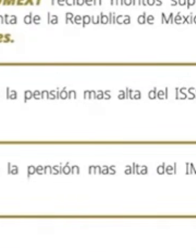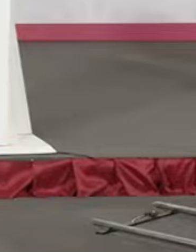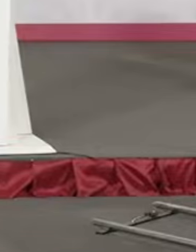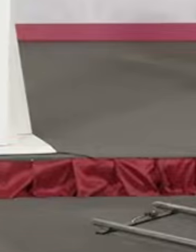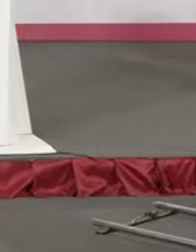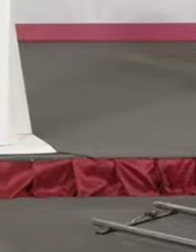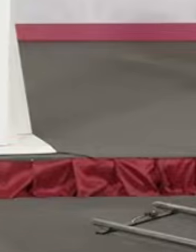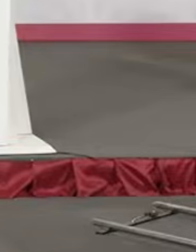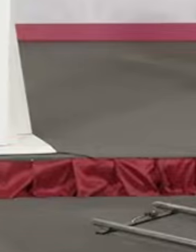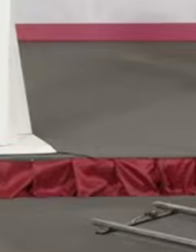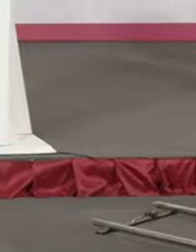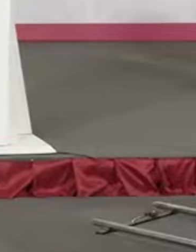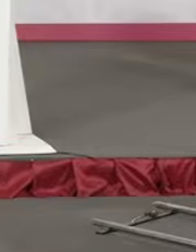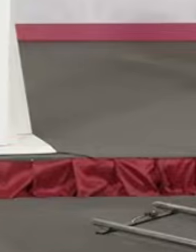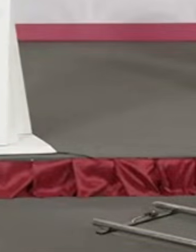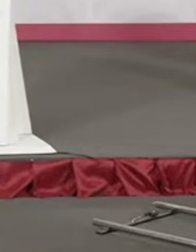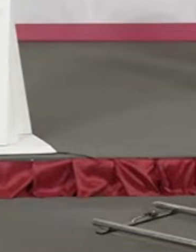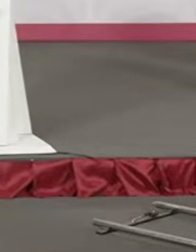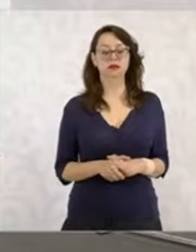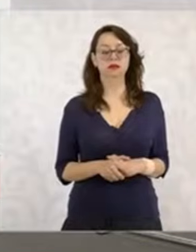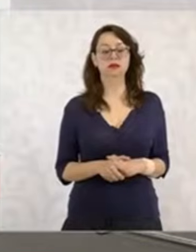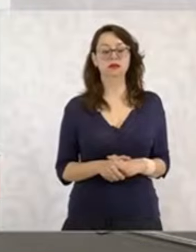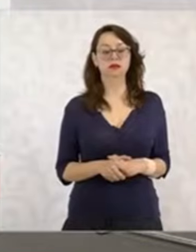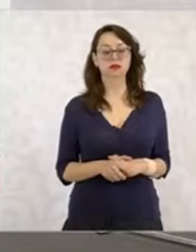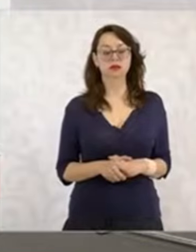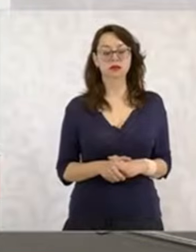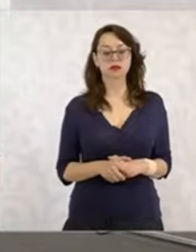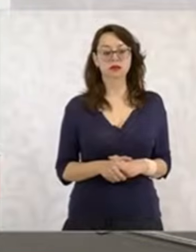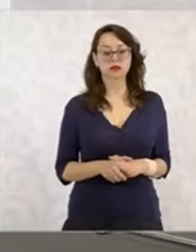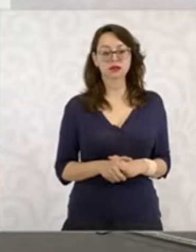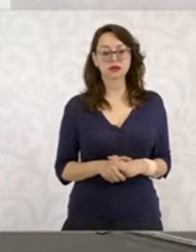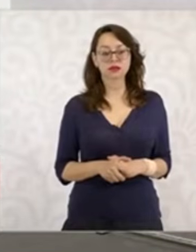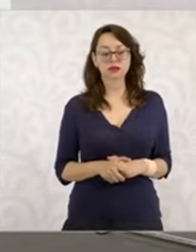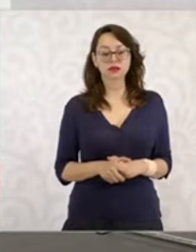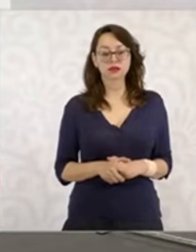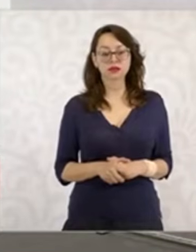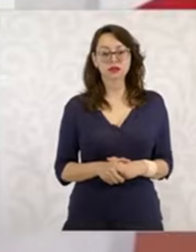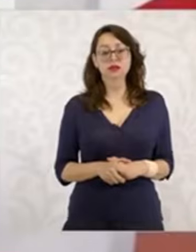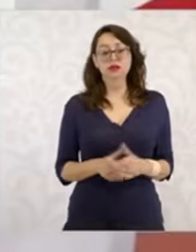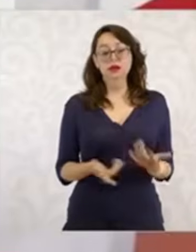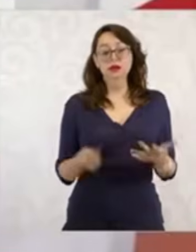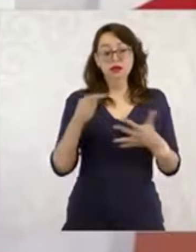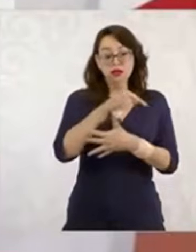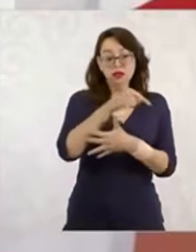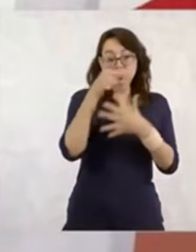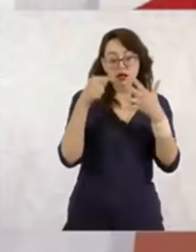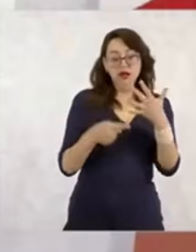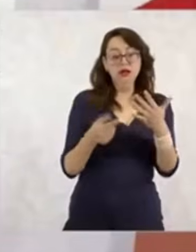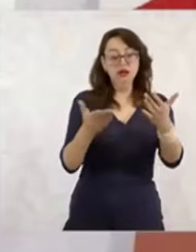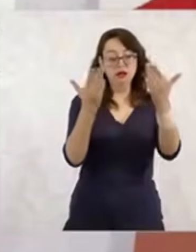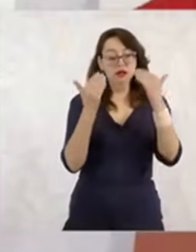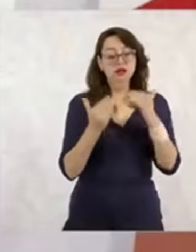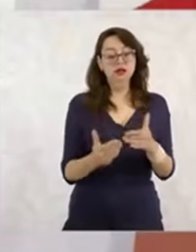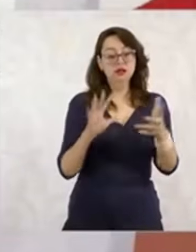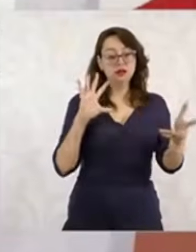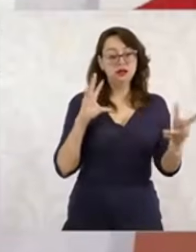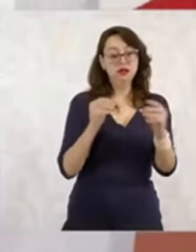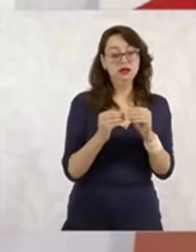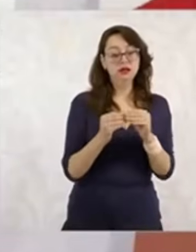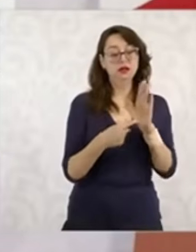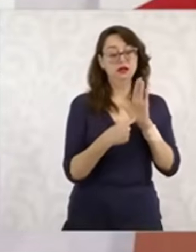que ganan más que la pensión más alta del IMSS. Y estas son, la siguiente por favor, ¿es todo?